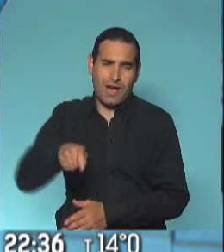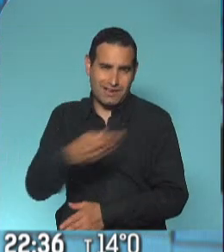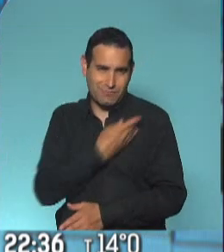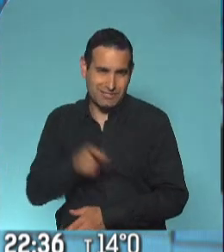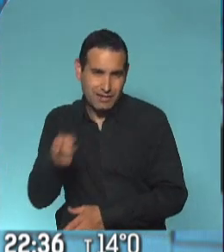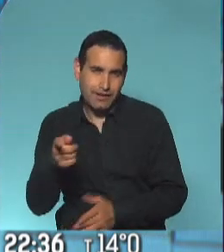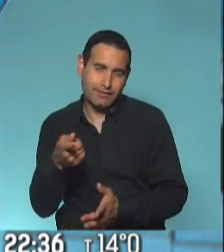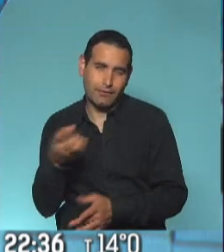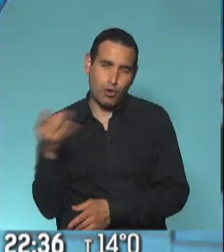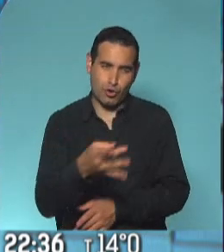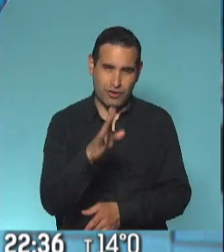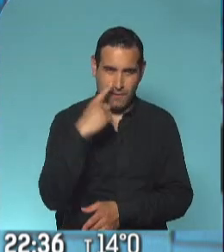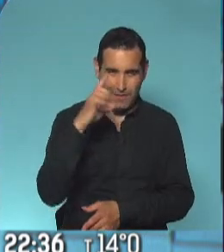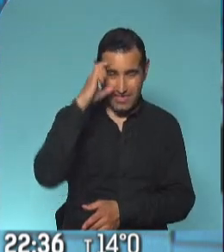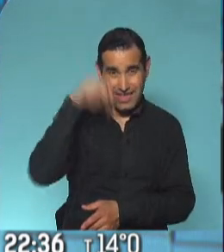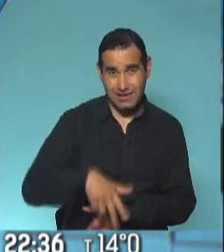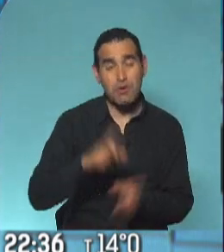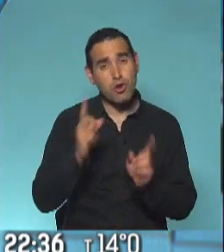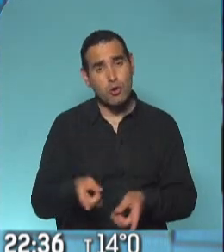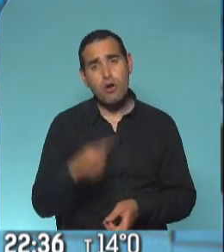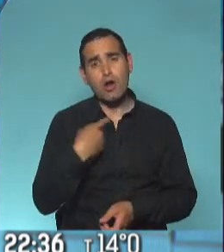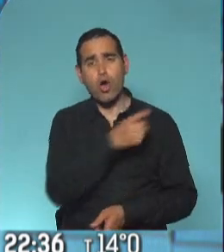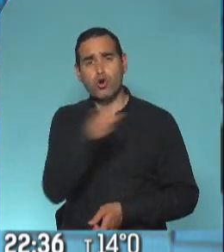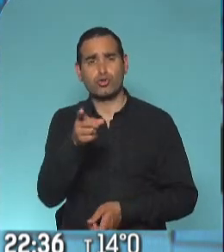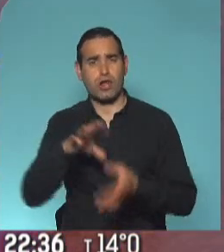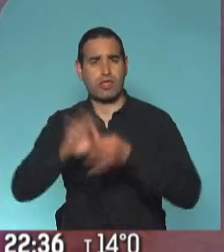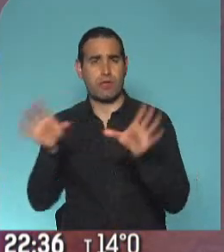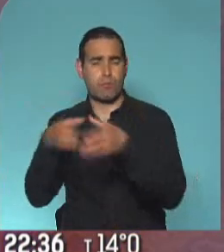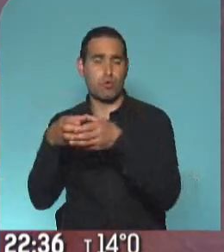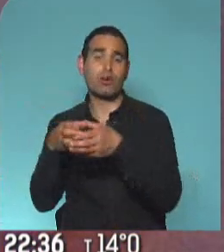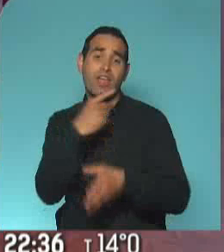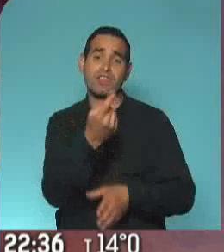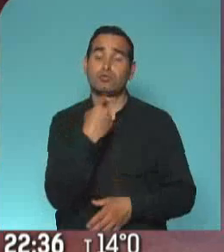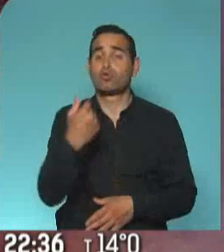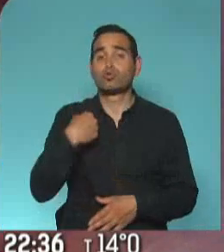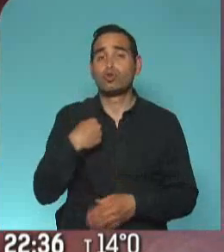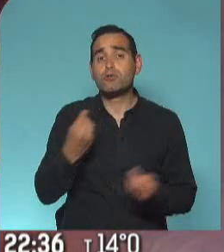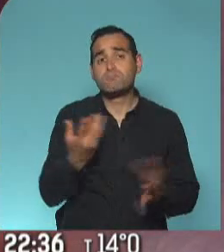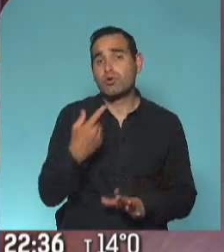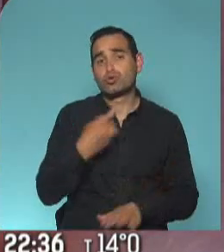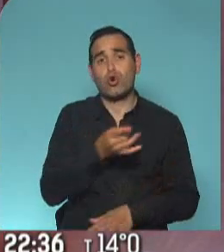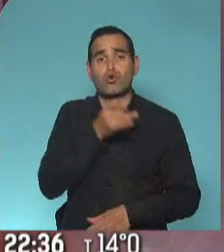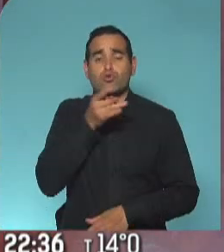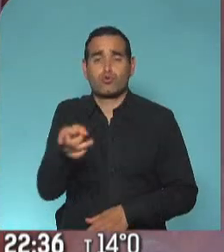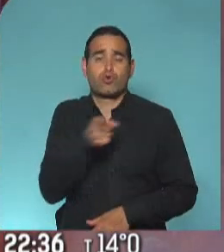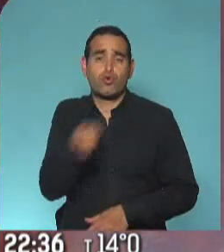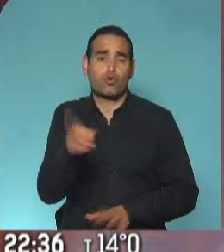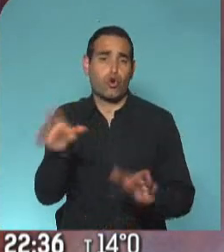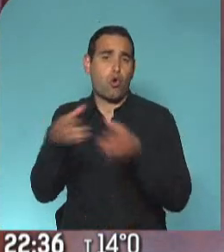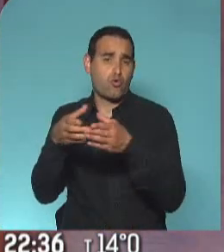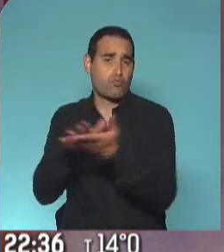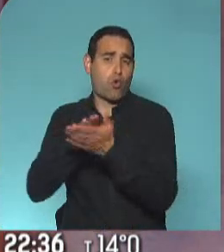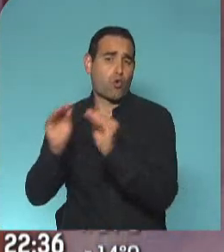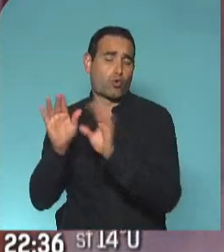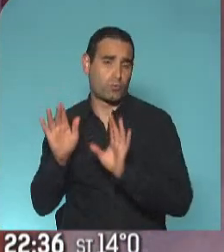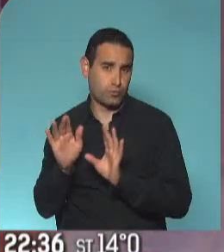para complicarlo a Biden y qué sé yo, pero al mismo tiempo ir contra los demócratas diciendo, bueno, yo en realidad lo que estoy haciendo es yendo contra este grupo de corruptos,